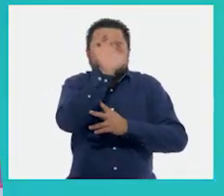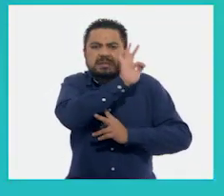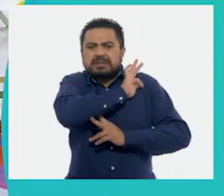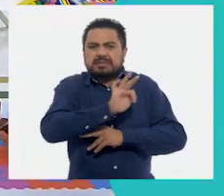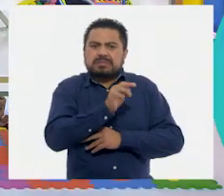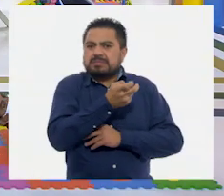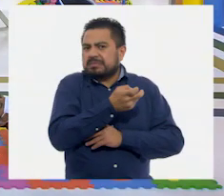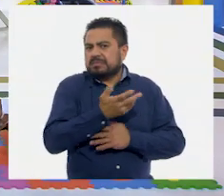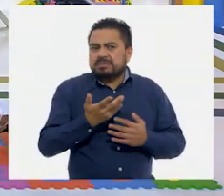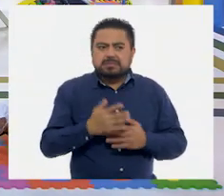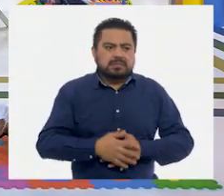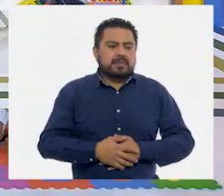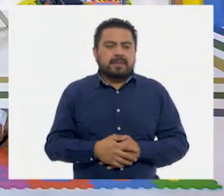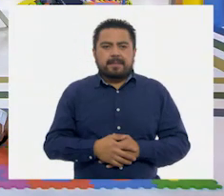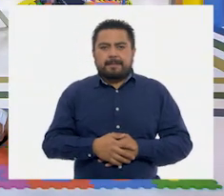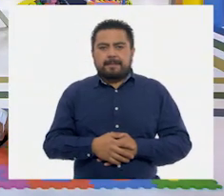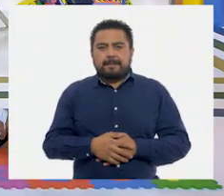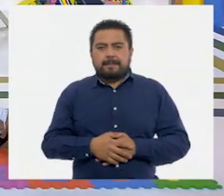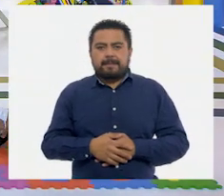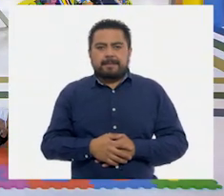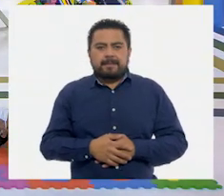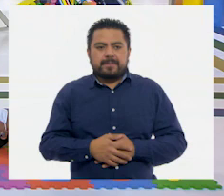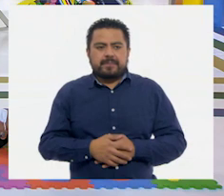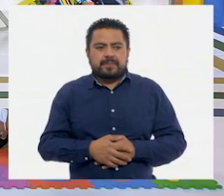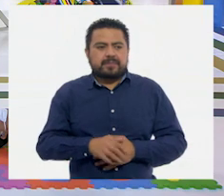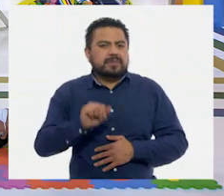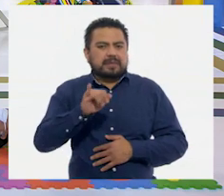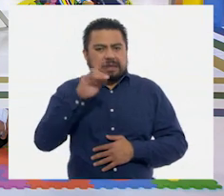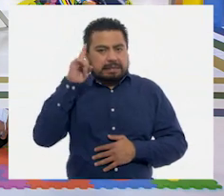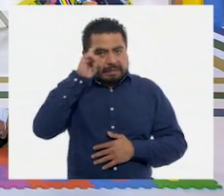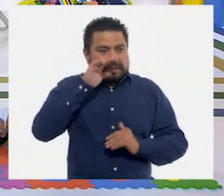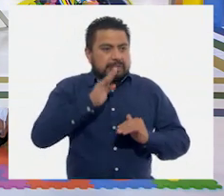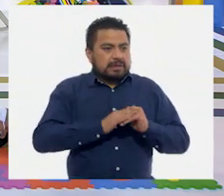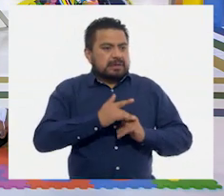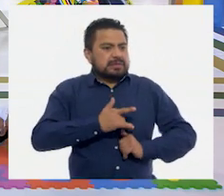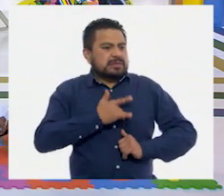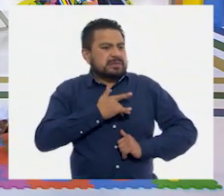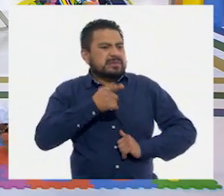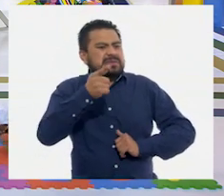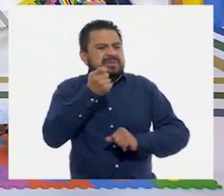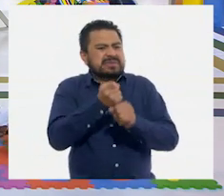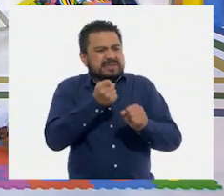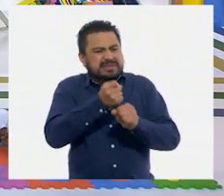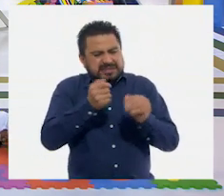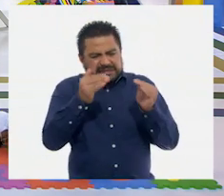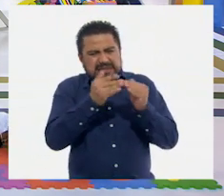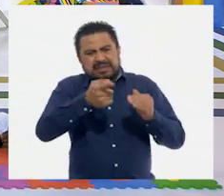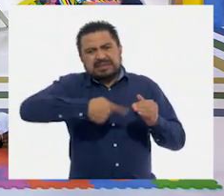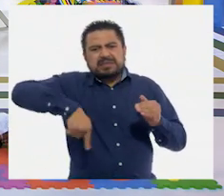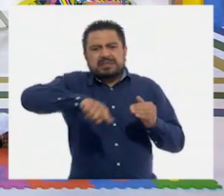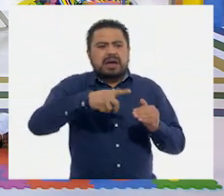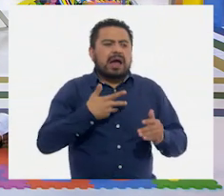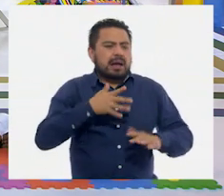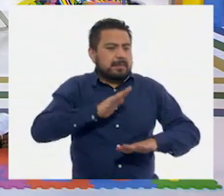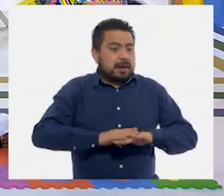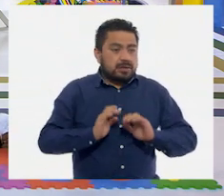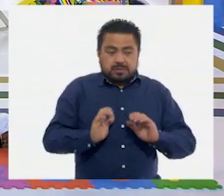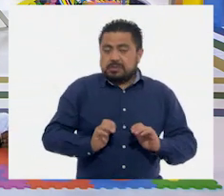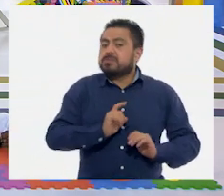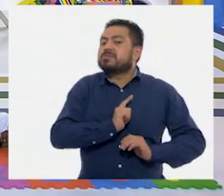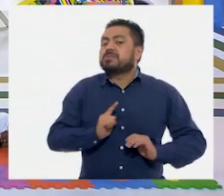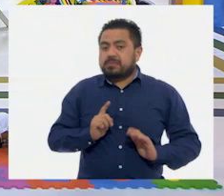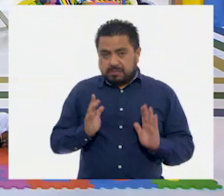tiene los pies levantados. Ah. Es un poco difícil. ¿Cómo así? Inténtenlo hacer en casa, niños, teniendo mucho cuidado,